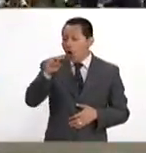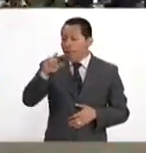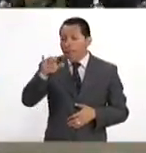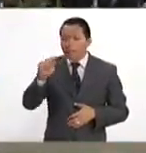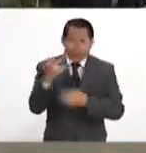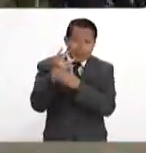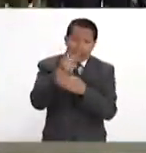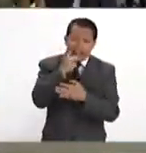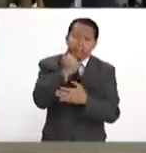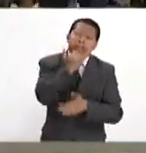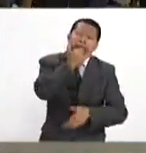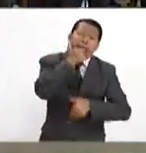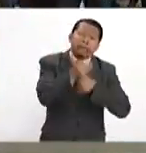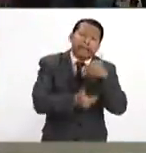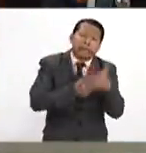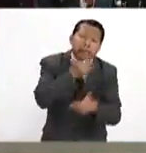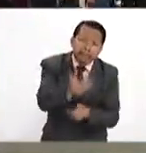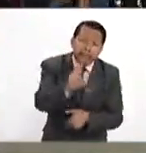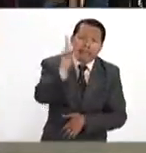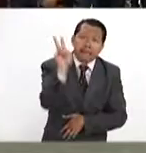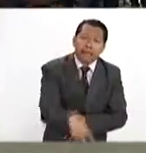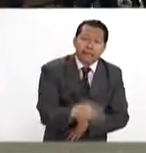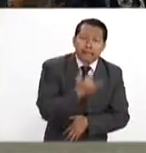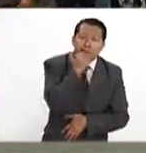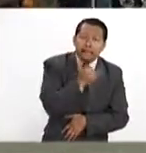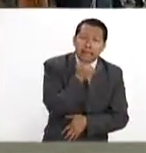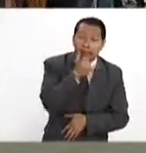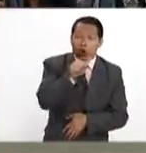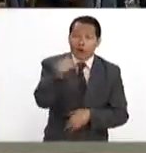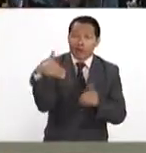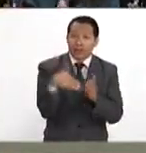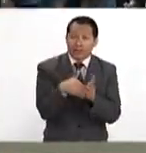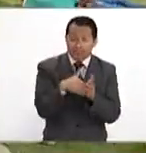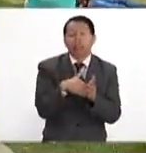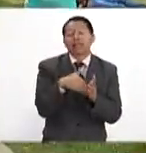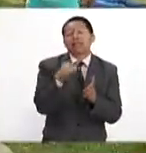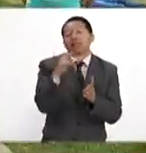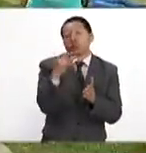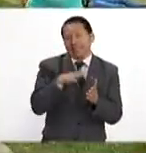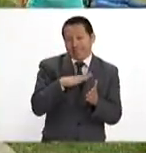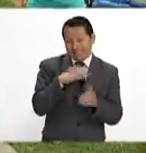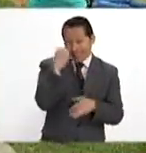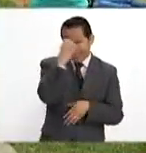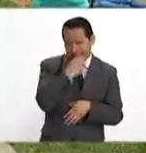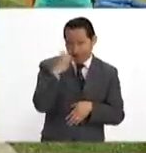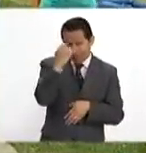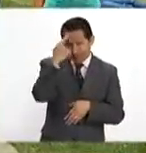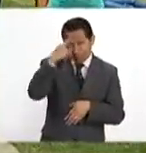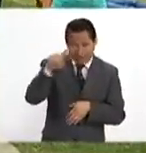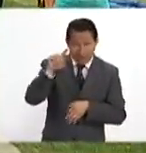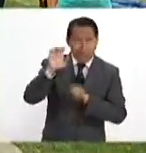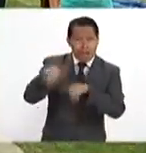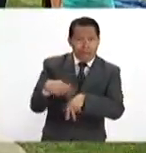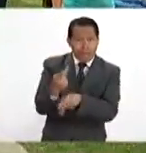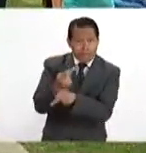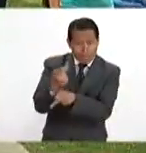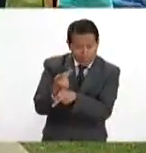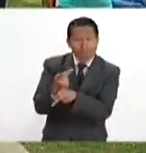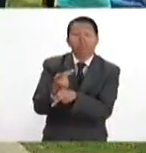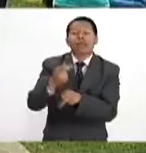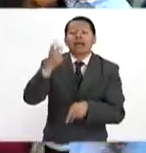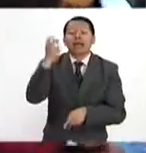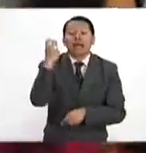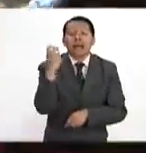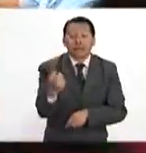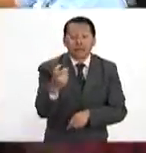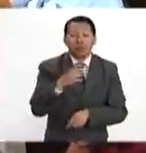que se cometió un error en la revisión de 11,051 exámenes de aspirantes al nivel medio superior. Por esta